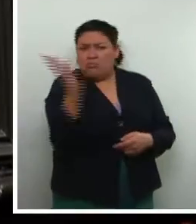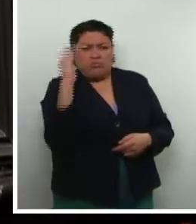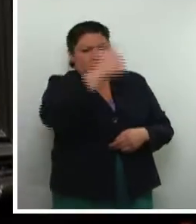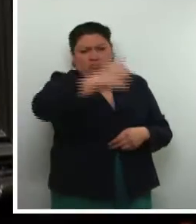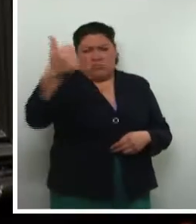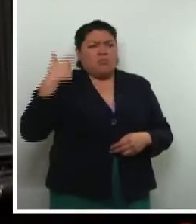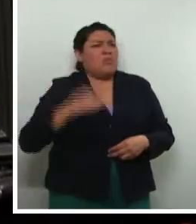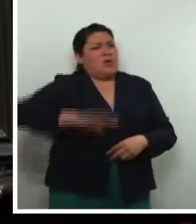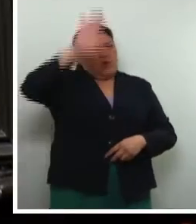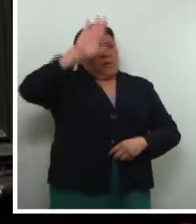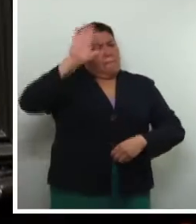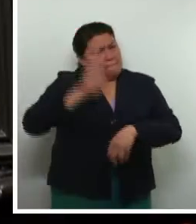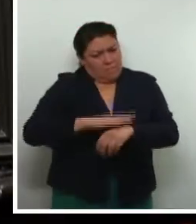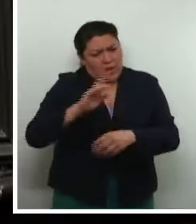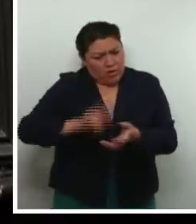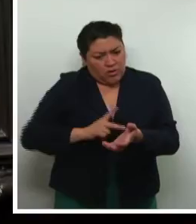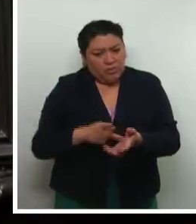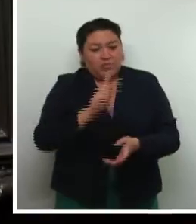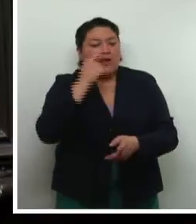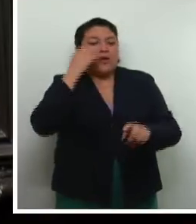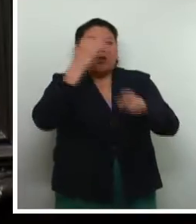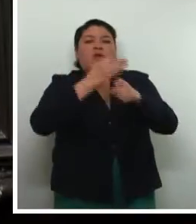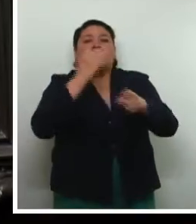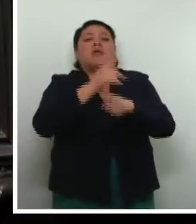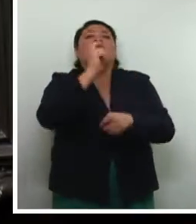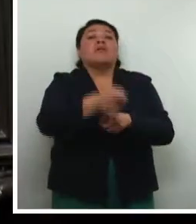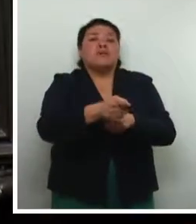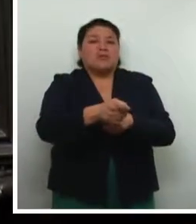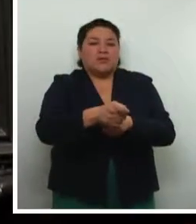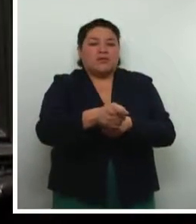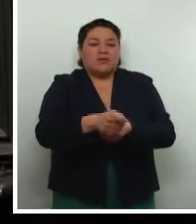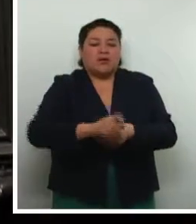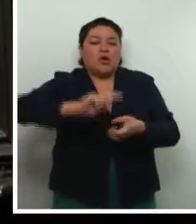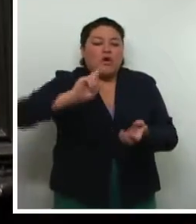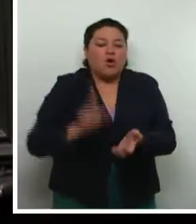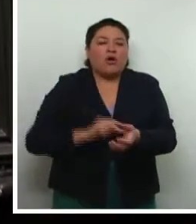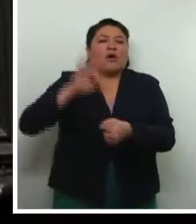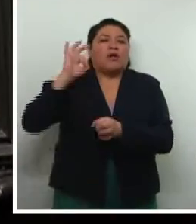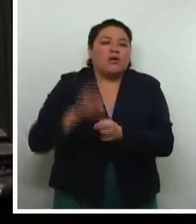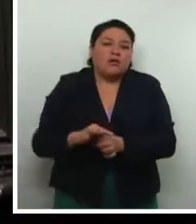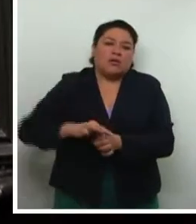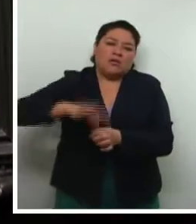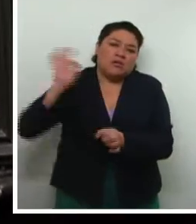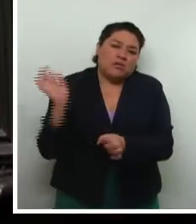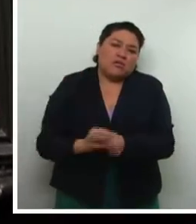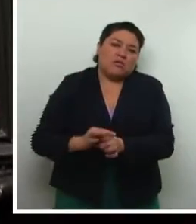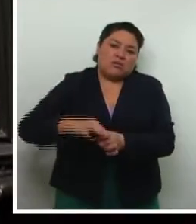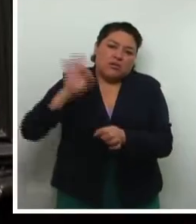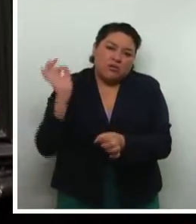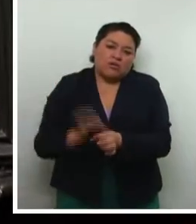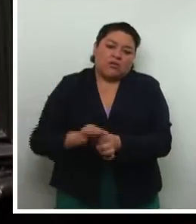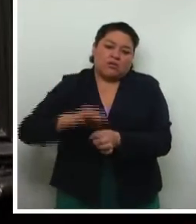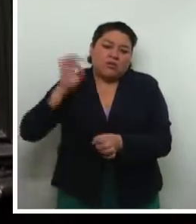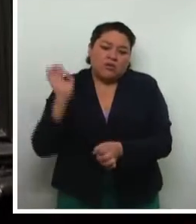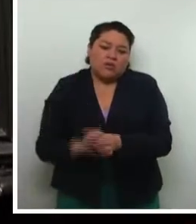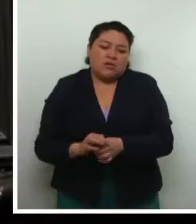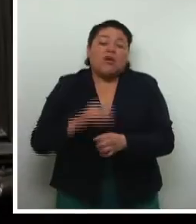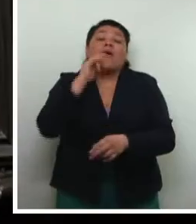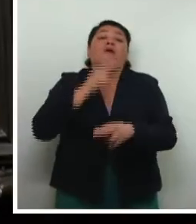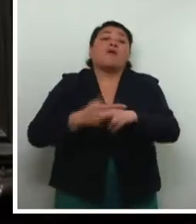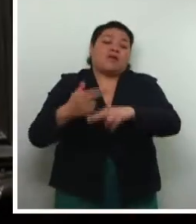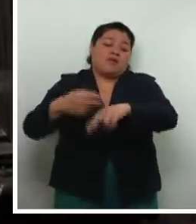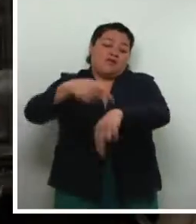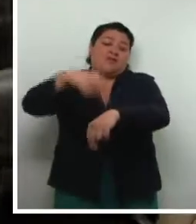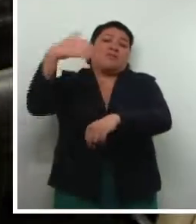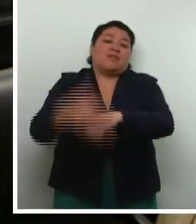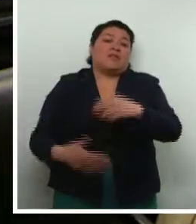compañeros. Pero vean ustedes a dónde nos lleva eso. A voto tras voto tras voto, pues a ver a qué horas terminamos.